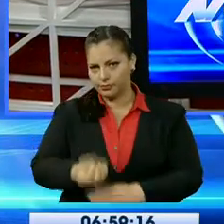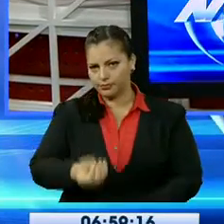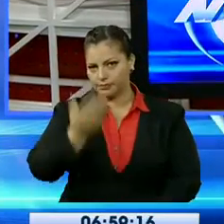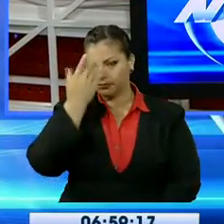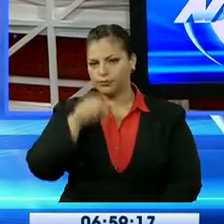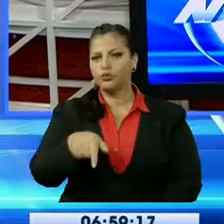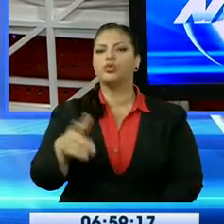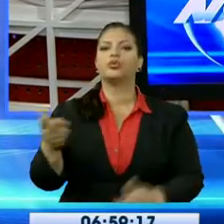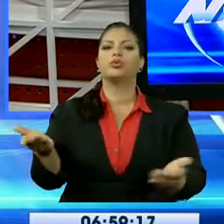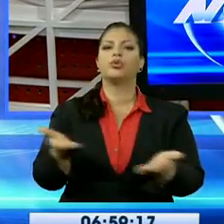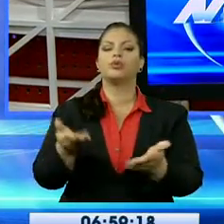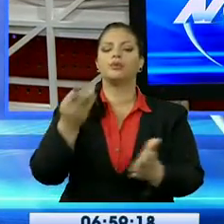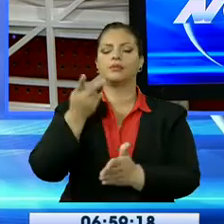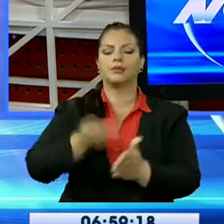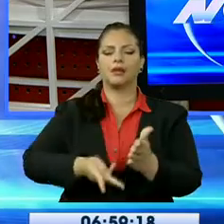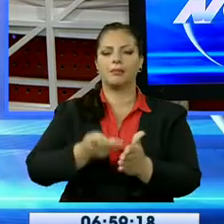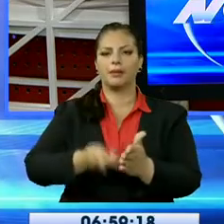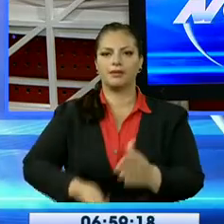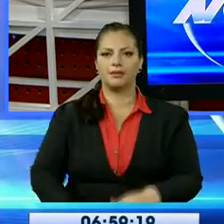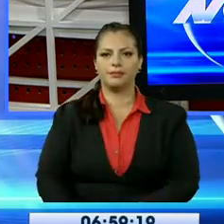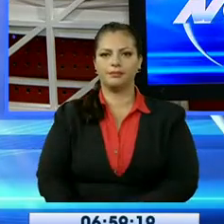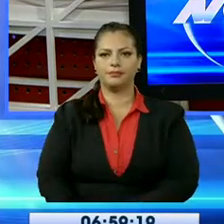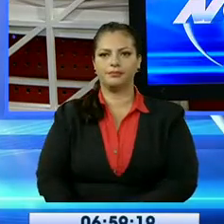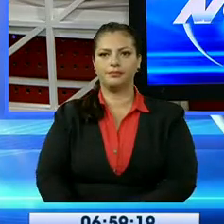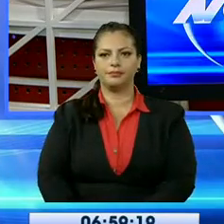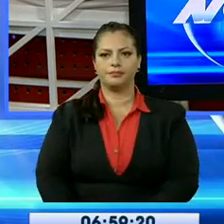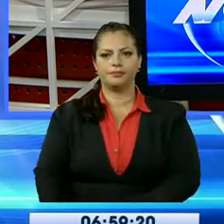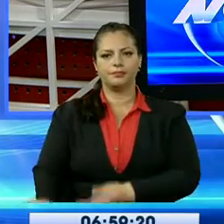dónde te encuentras y cuáles son las novedades? Adelante.